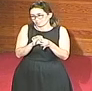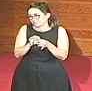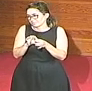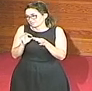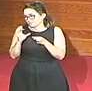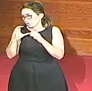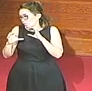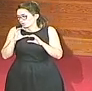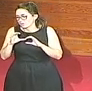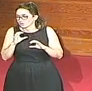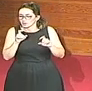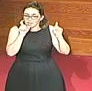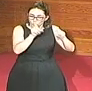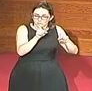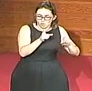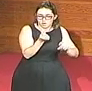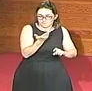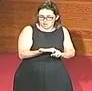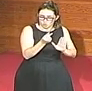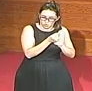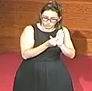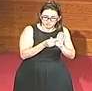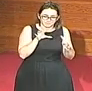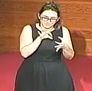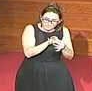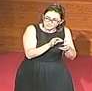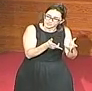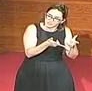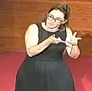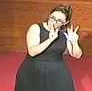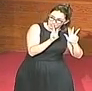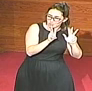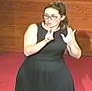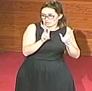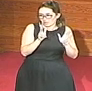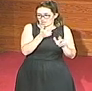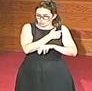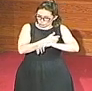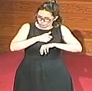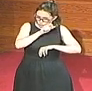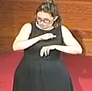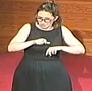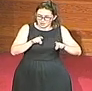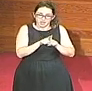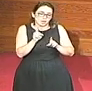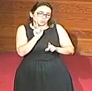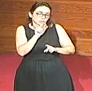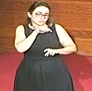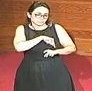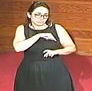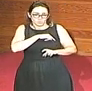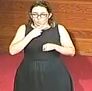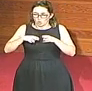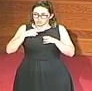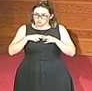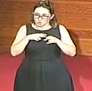en valores, pero en valores de ciudadanía, ¿no? No en moralinas y en rollos conservadores, ¿no?, que hagan que vayamos